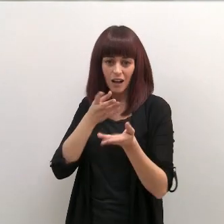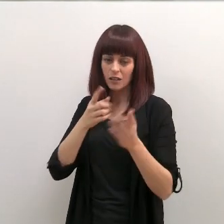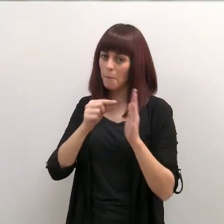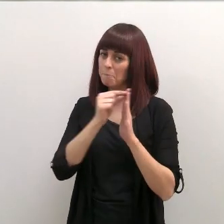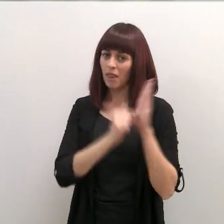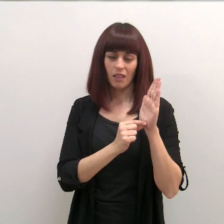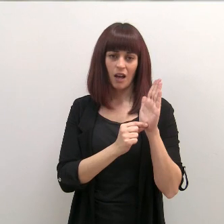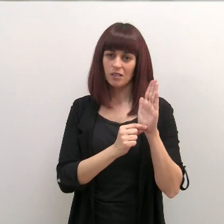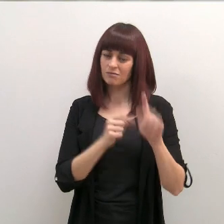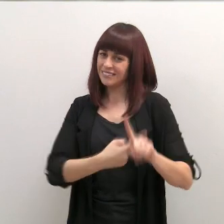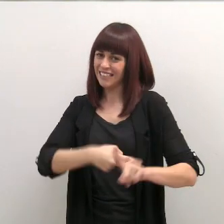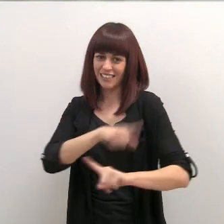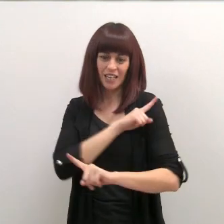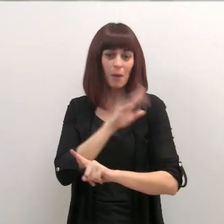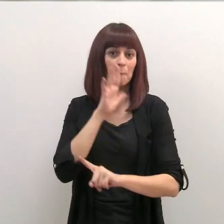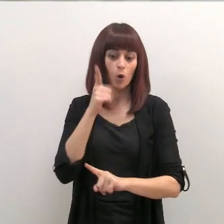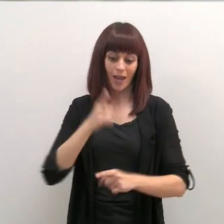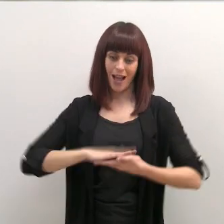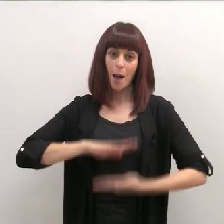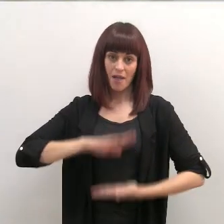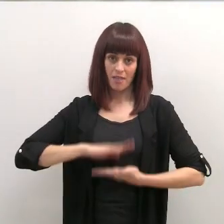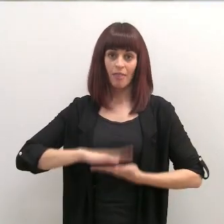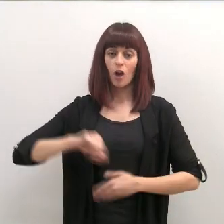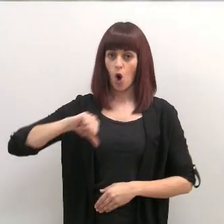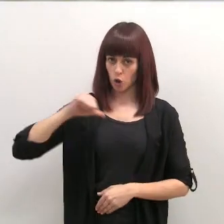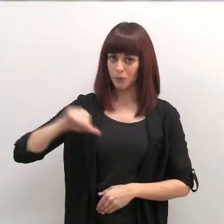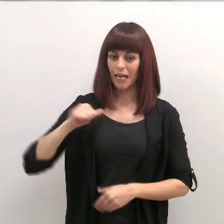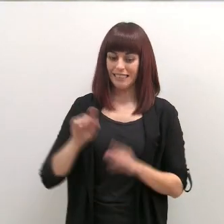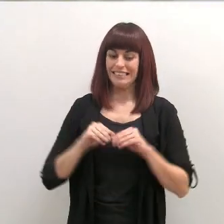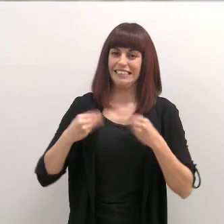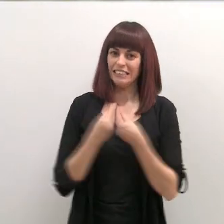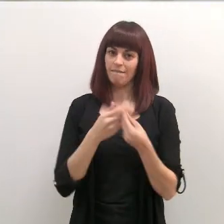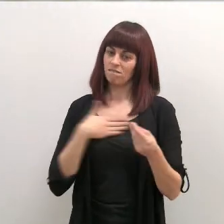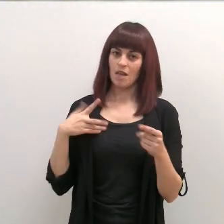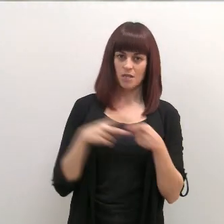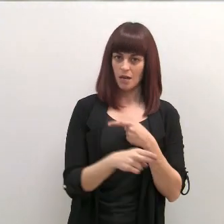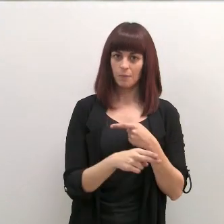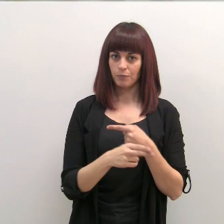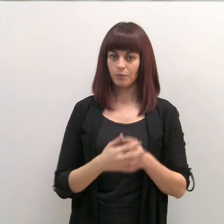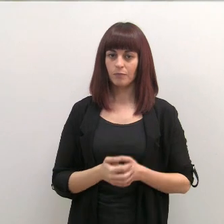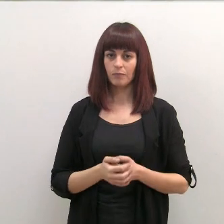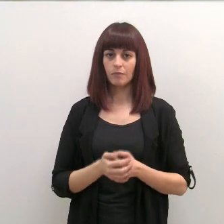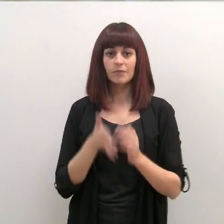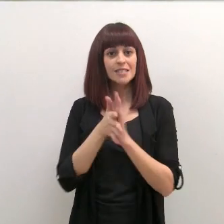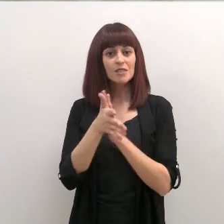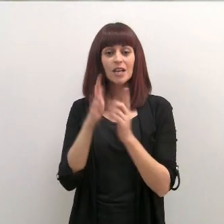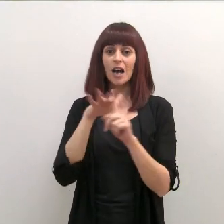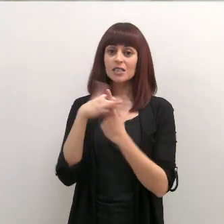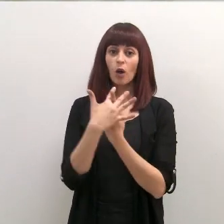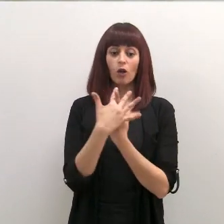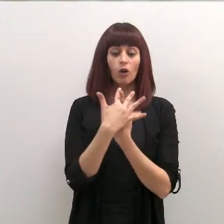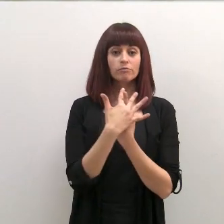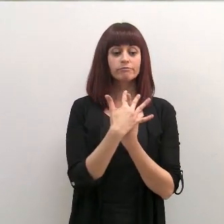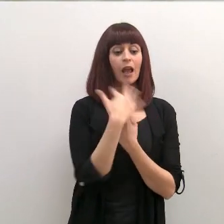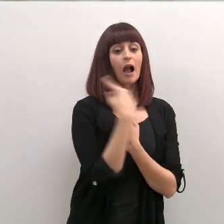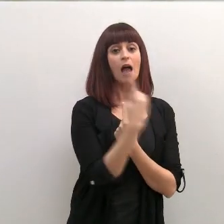extremas, porque está en juego la capacidad asistencial de nuestros hospitales y ya no se trata en este momento de la situación particular de cada uno de